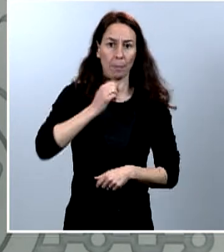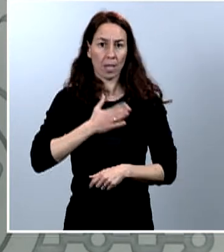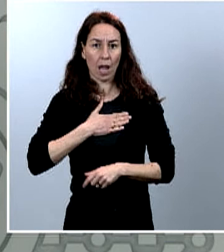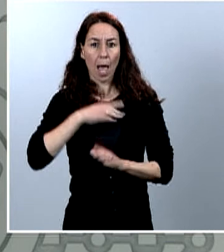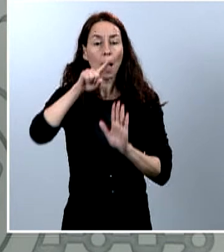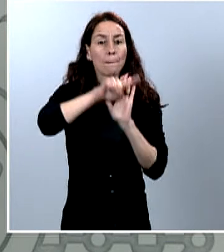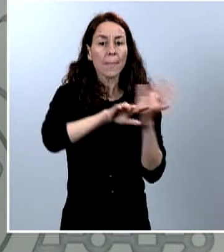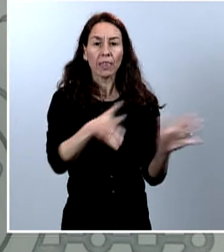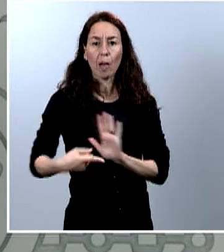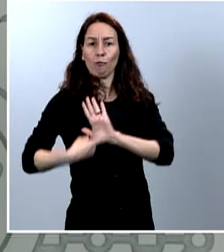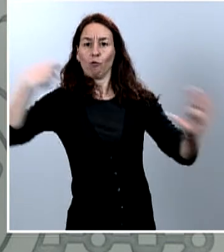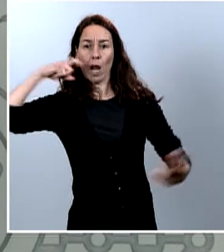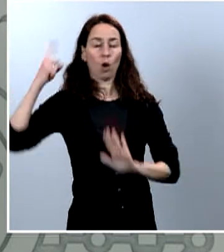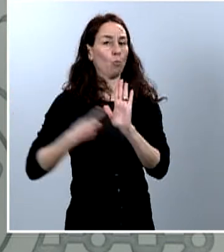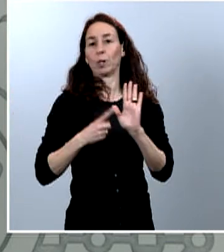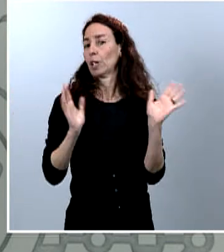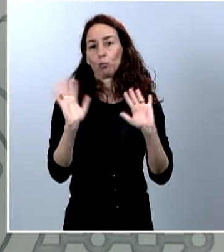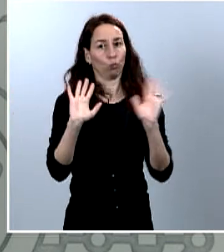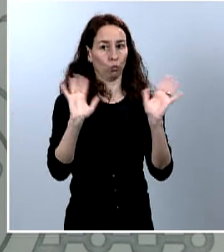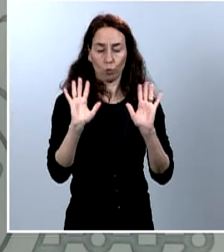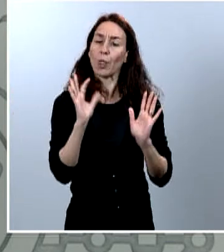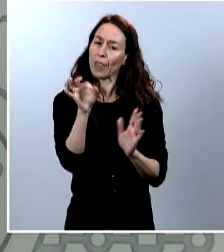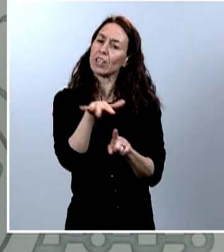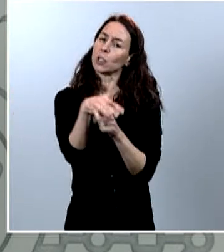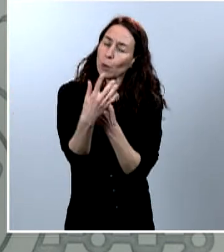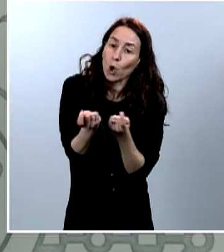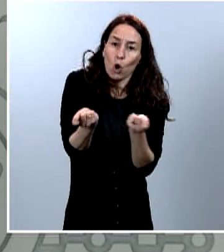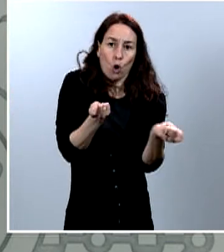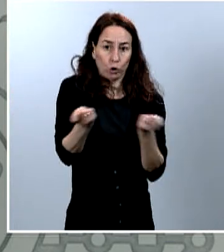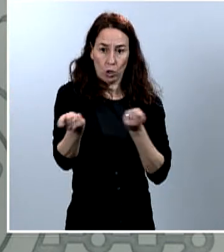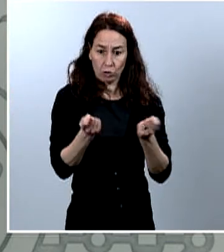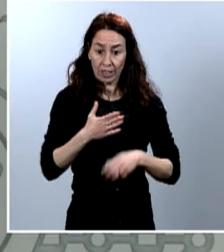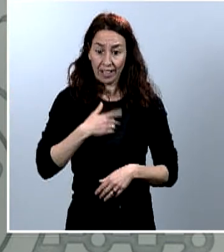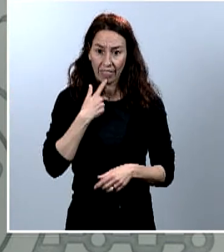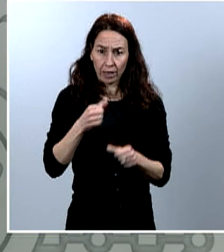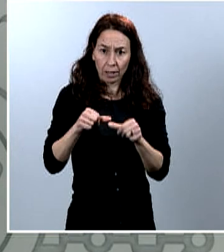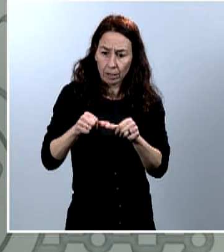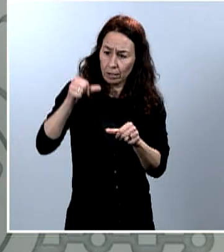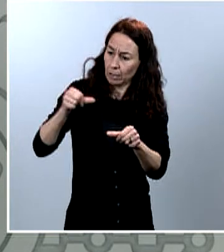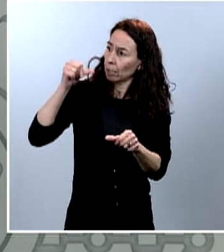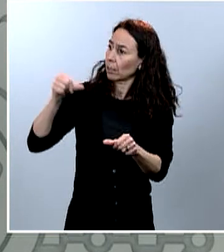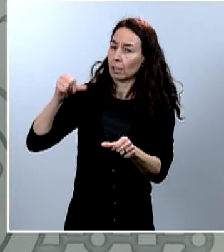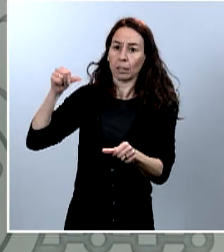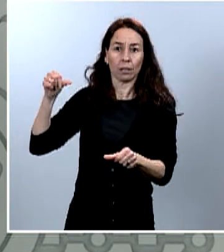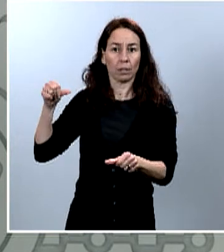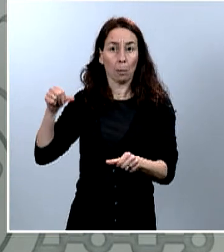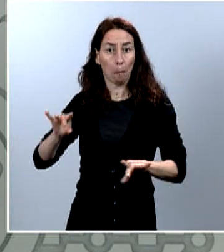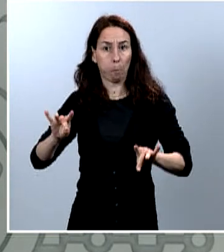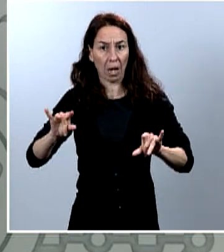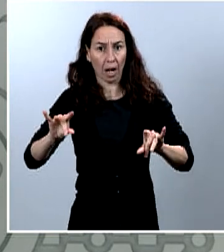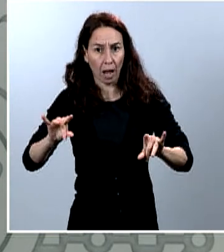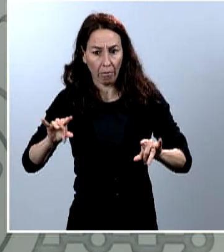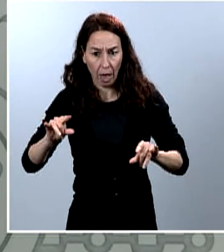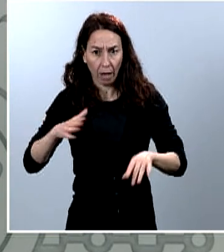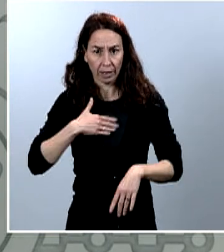que continuar controlándose. No podemos tirar por tierra de un día para otro todo el esfuerzo que hemos hecho durante un mes,